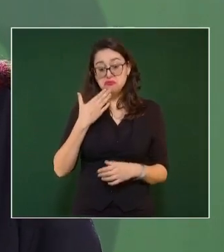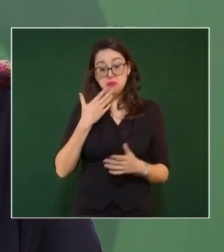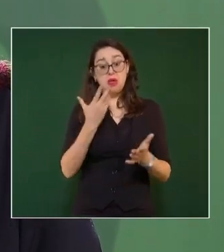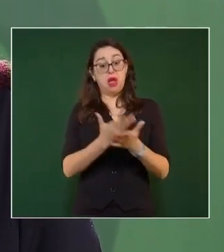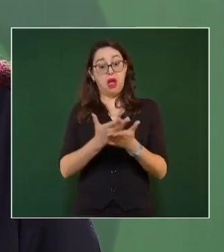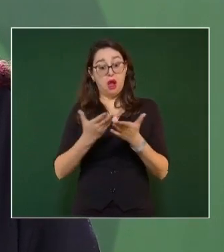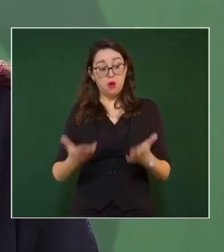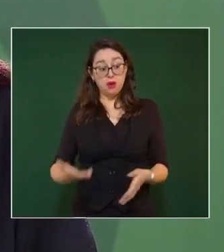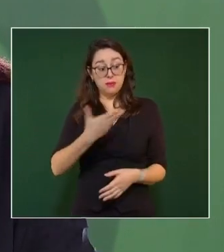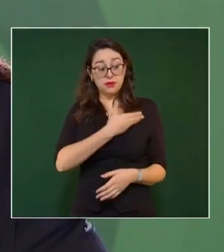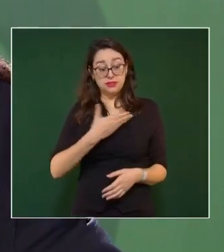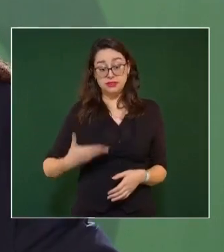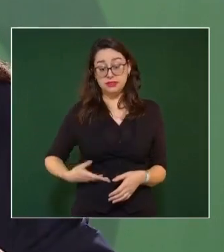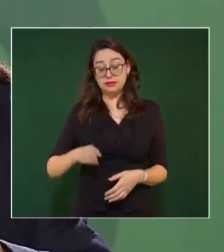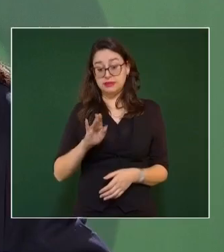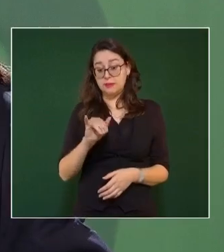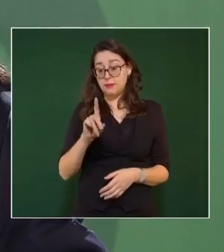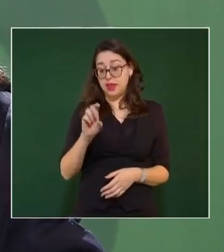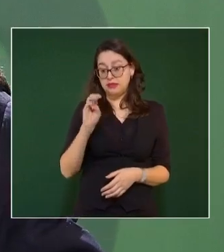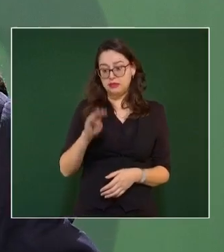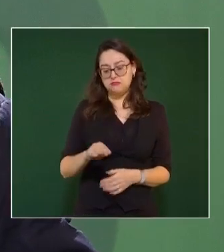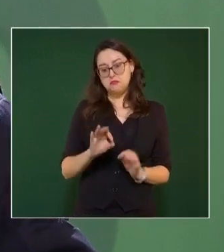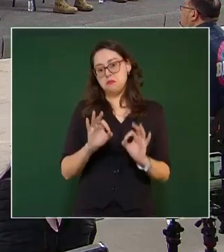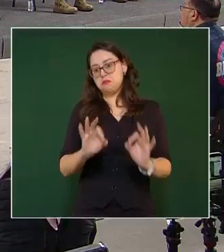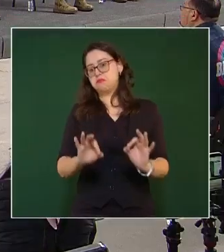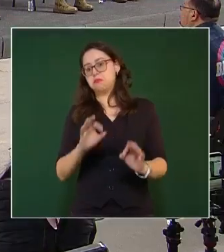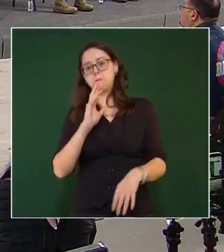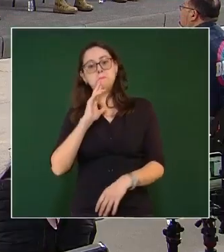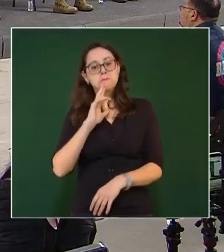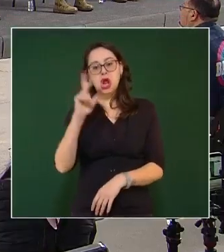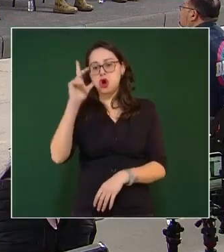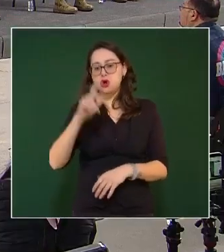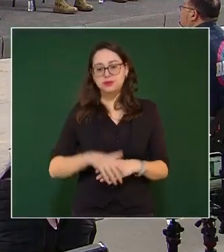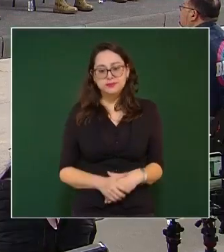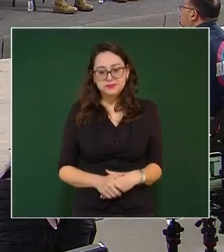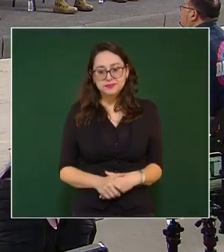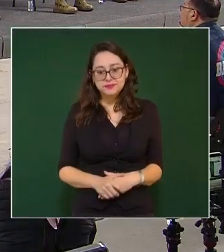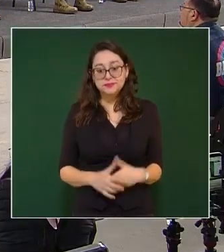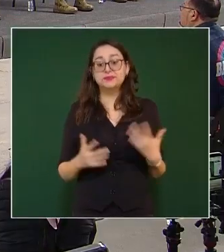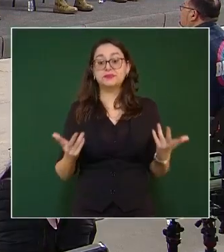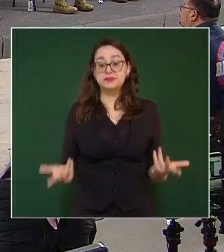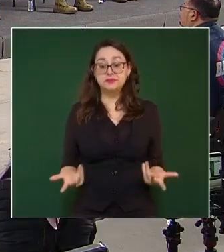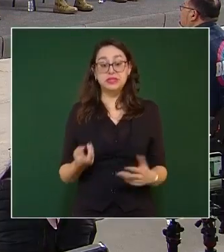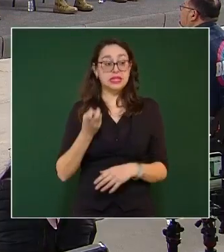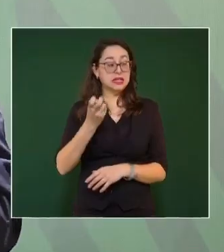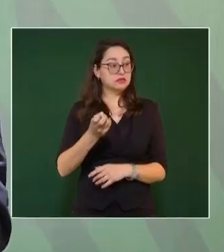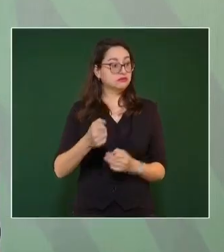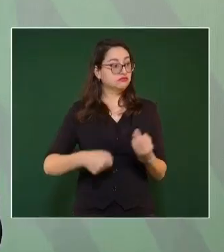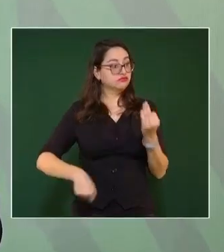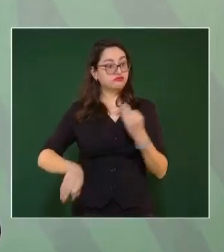Biden. Entonces, todos nos han ayudado,